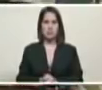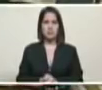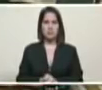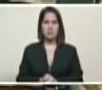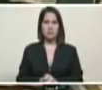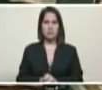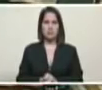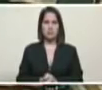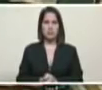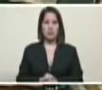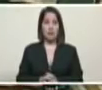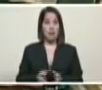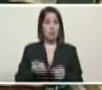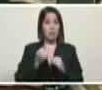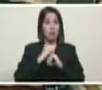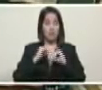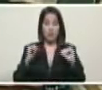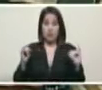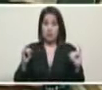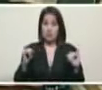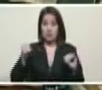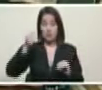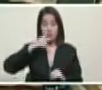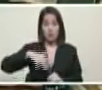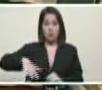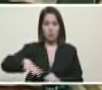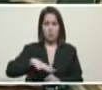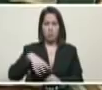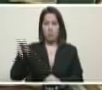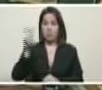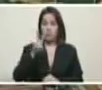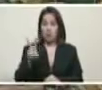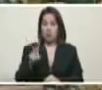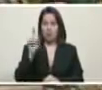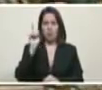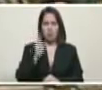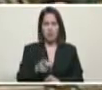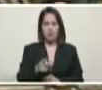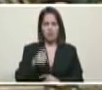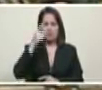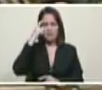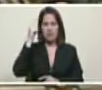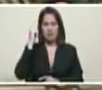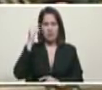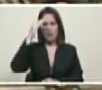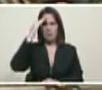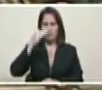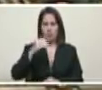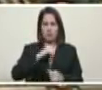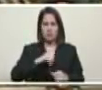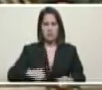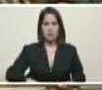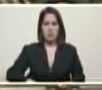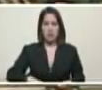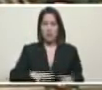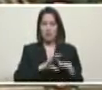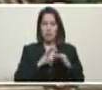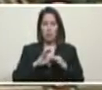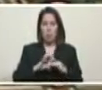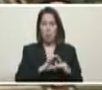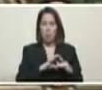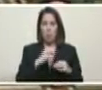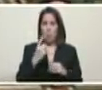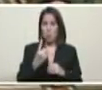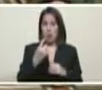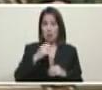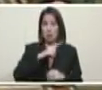Ya para finalizar, mi comandante jefe, el pueblo venezolano debe saber que la Fuerza Armada es una sola. Nosotros aquí, la mayoría, venimos